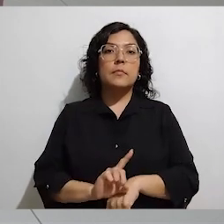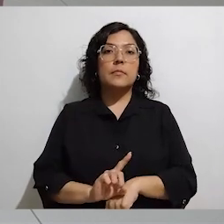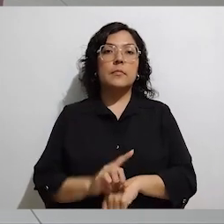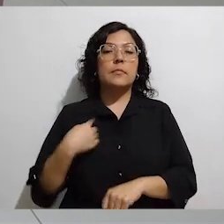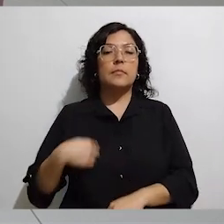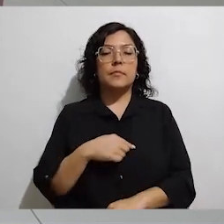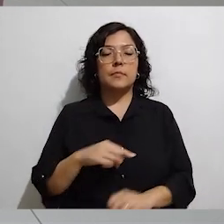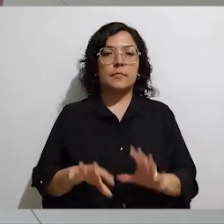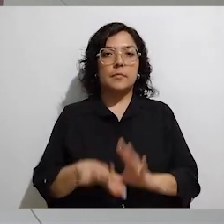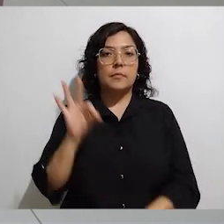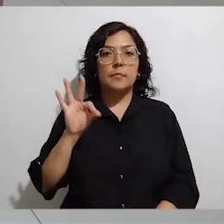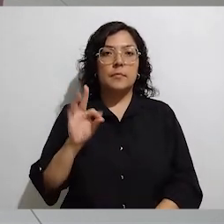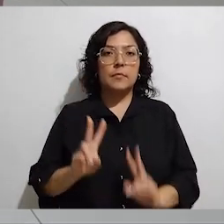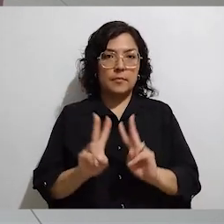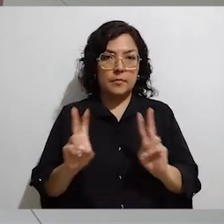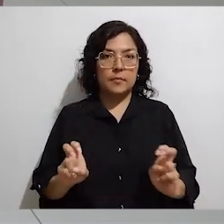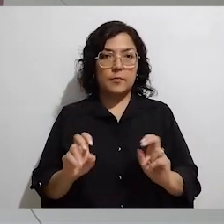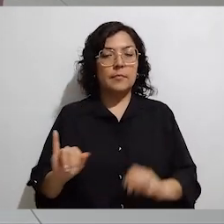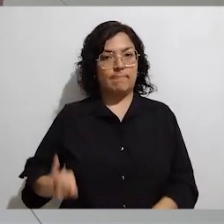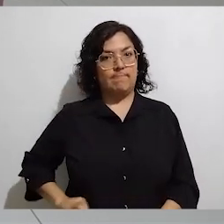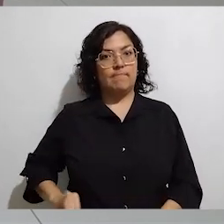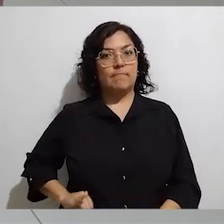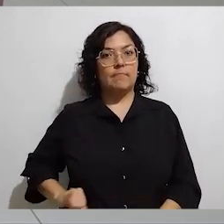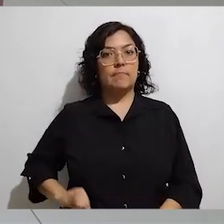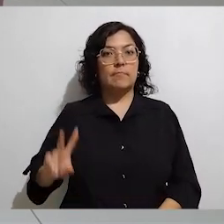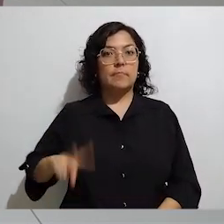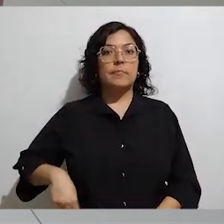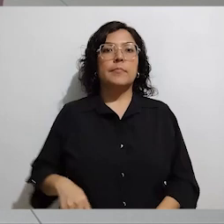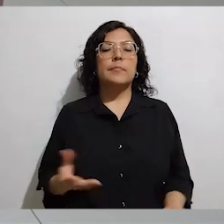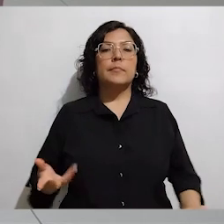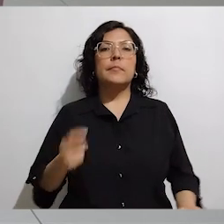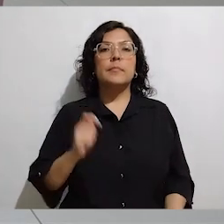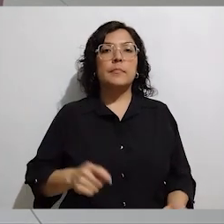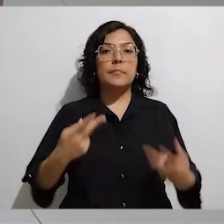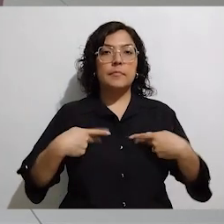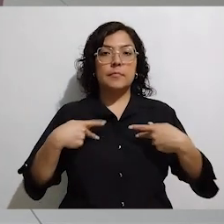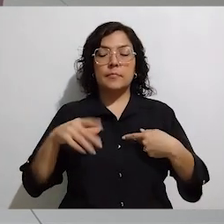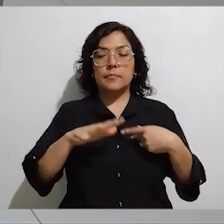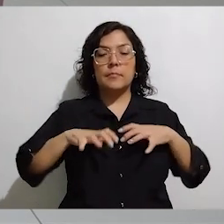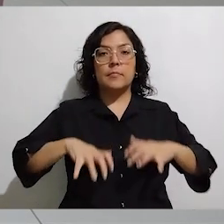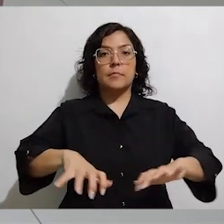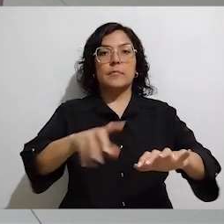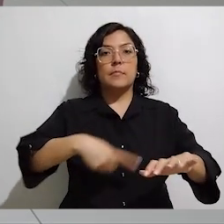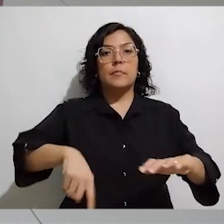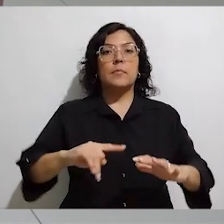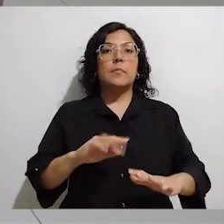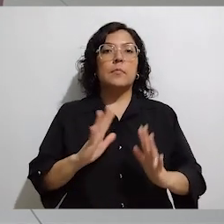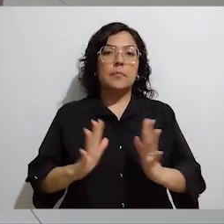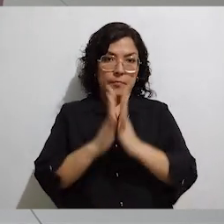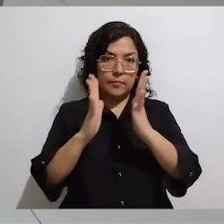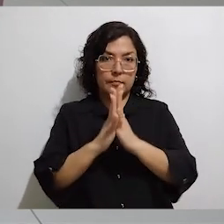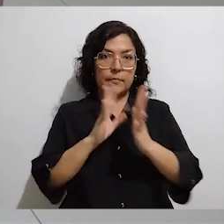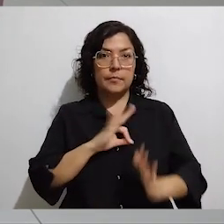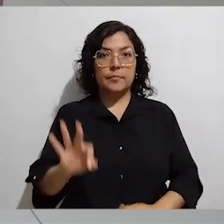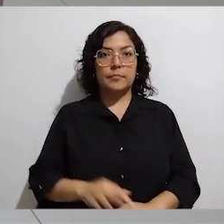tema bien interesante que es relativo a diversos mecanismos de participación ciudadana. Esto es muy importante porque